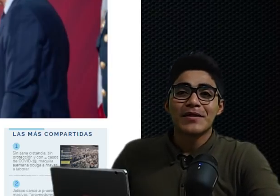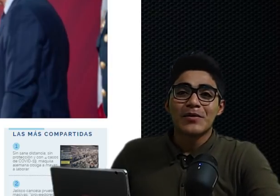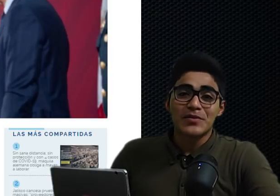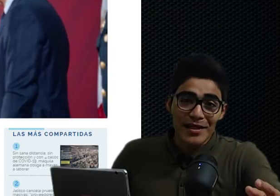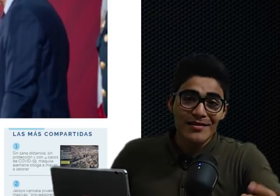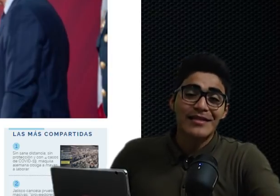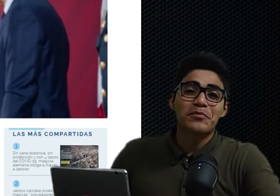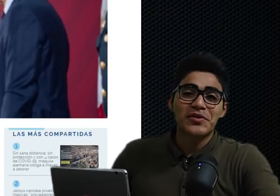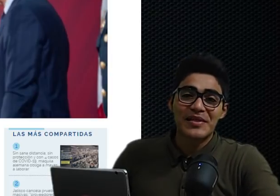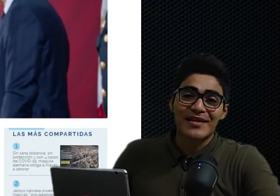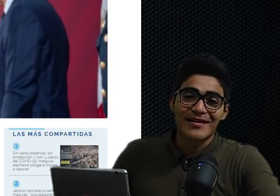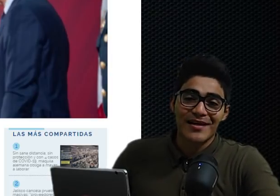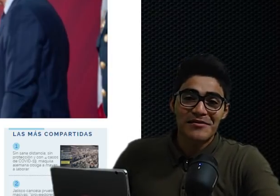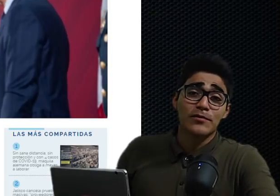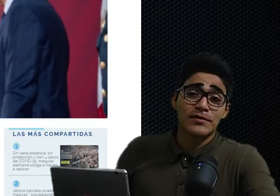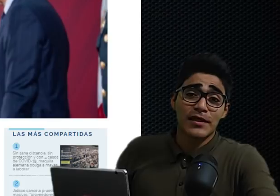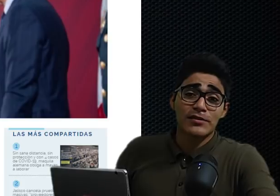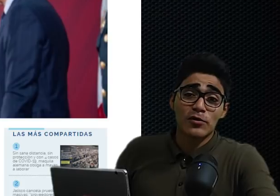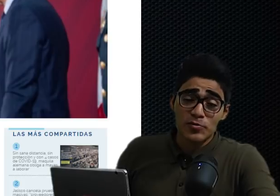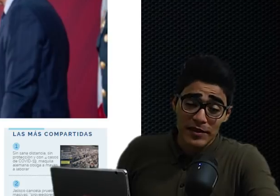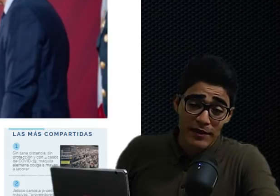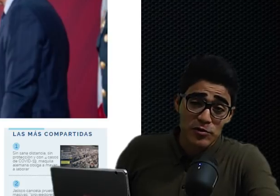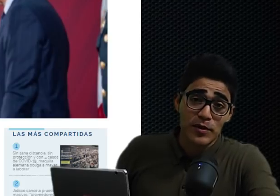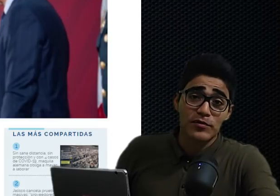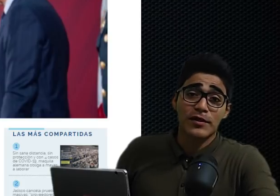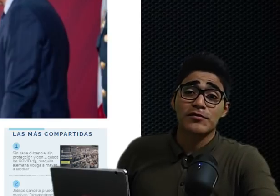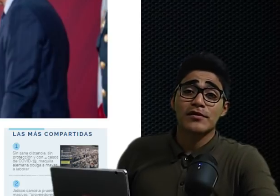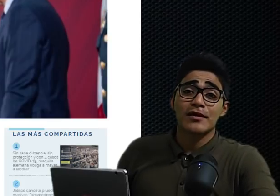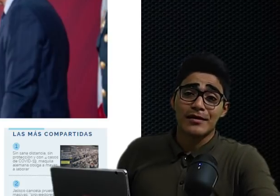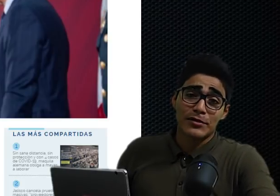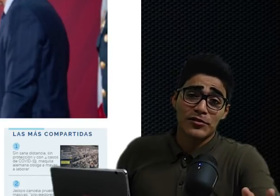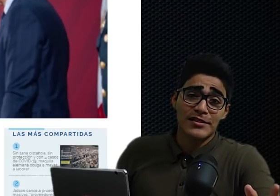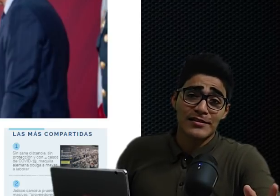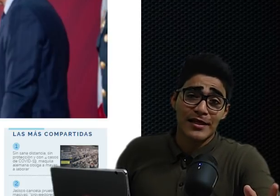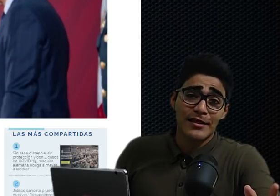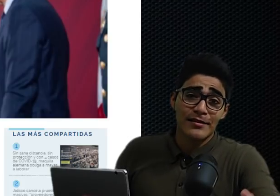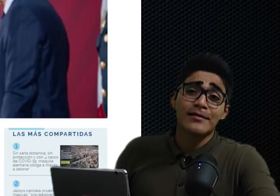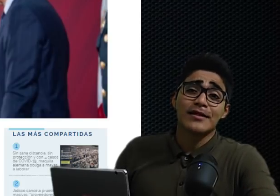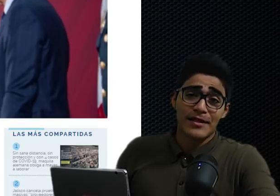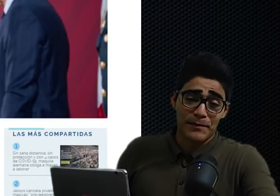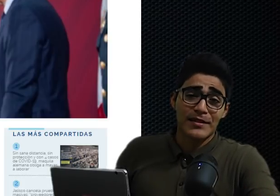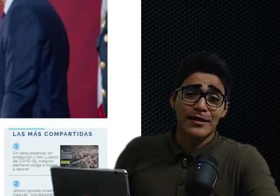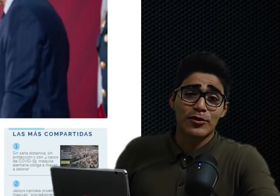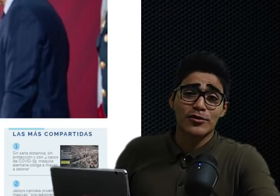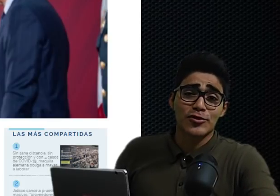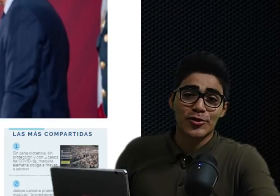Recuerden, ustedes hacen posible este canal, ustedes son los verdaderos pregoneros. La noticia está ahí